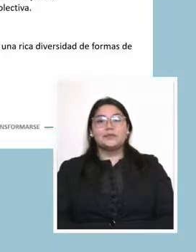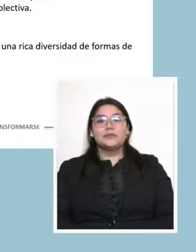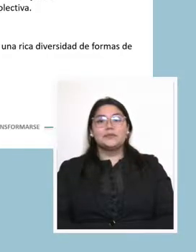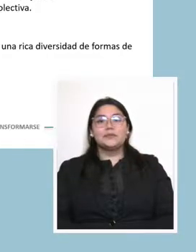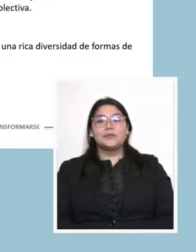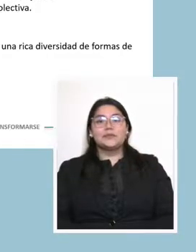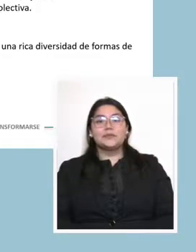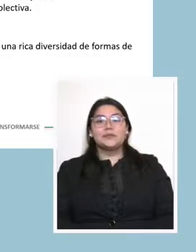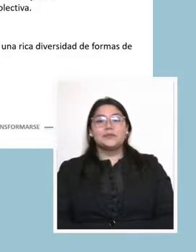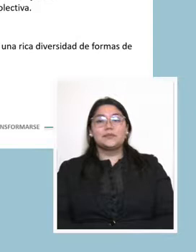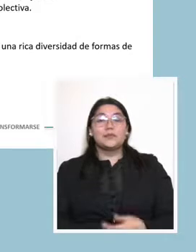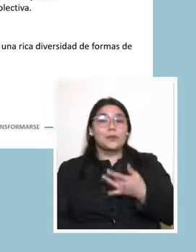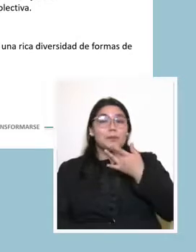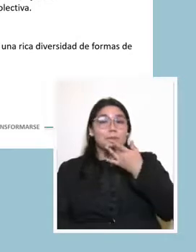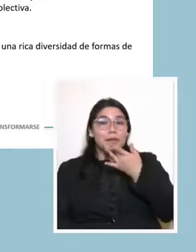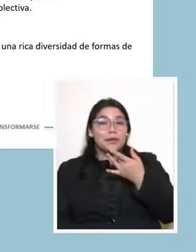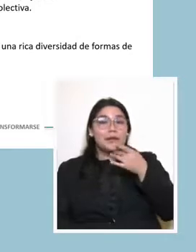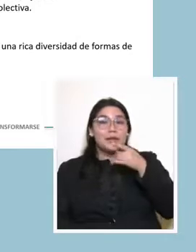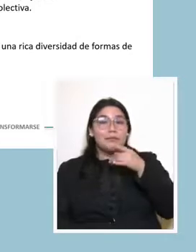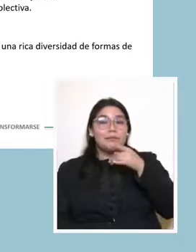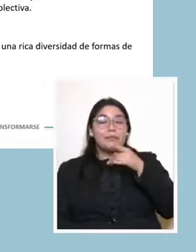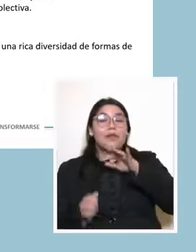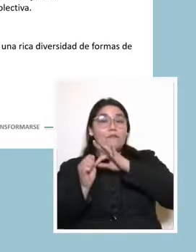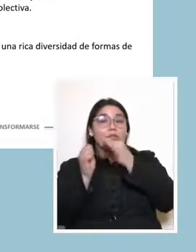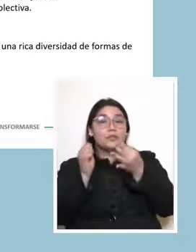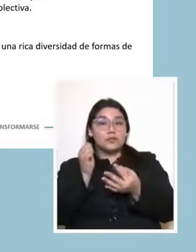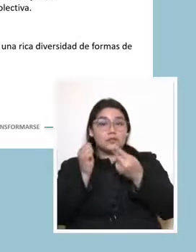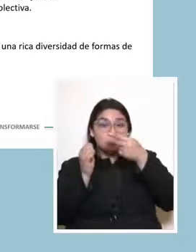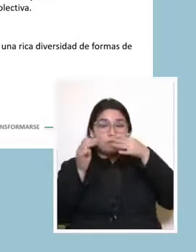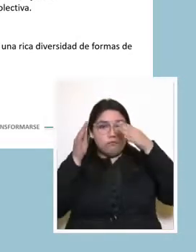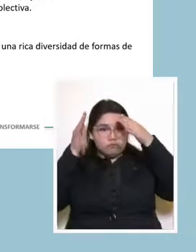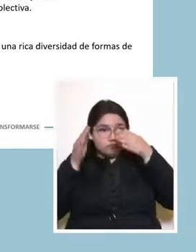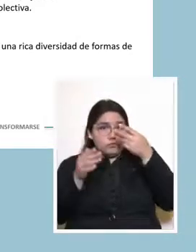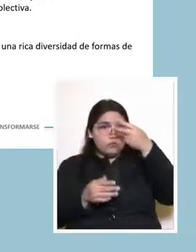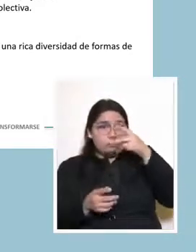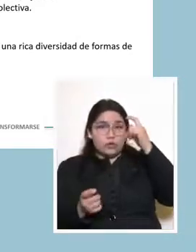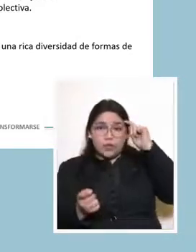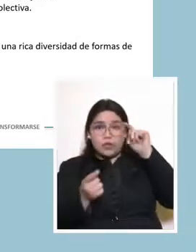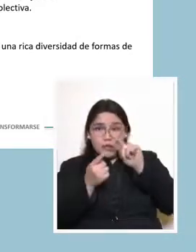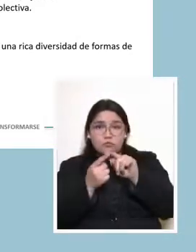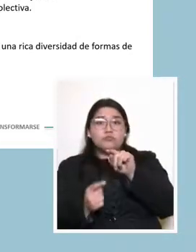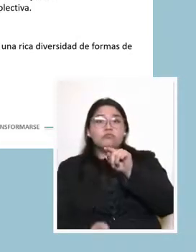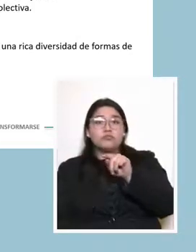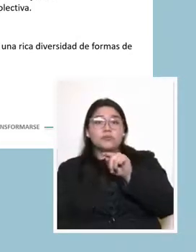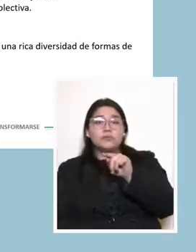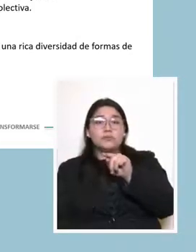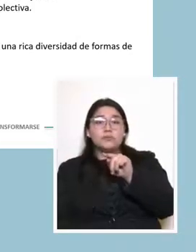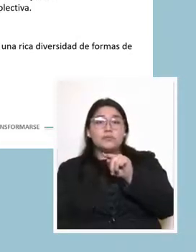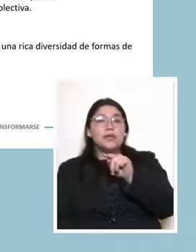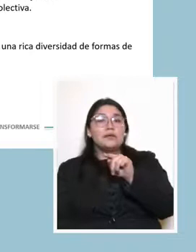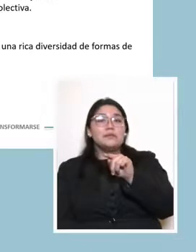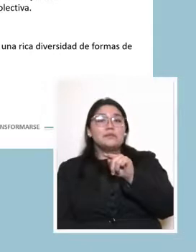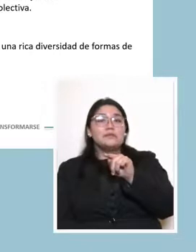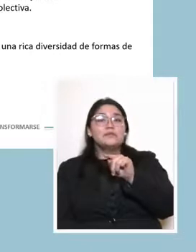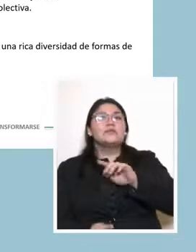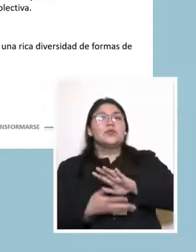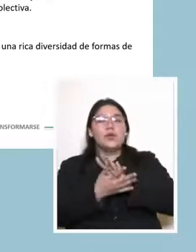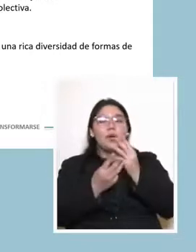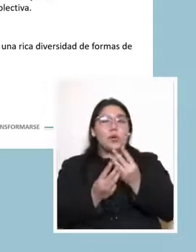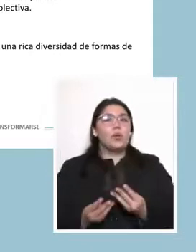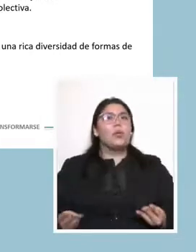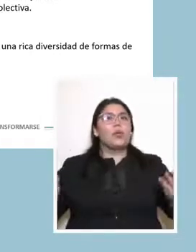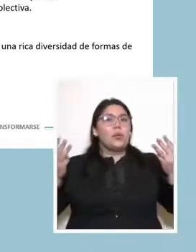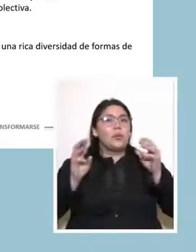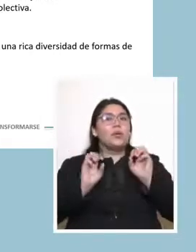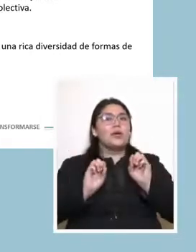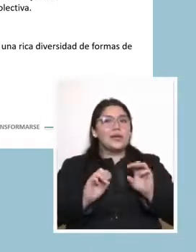Porque desde este enfoque de la Fundación, desde este propósito que tenemos, converge nuevamente todo el espíritu entre UNESCO,